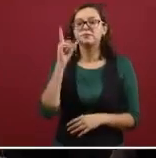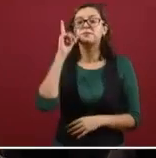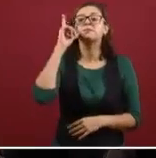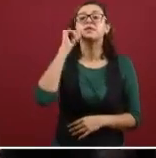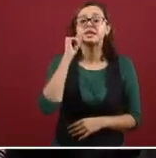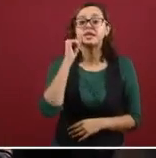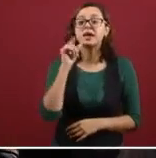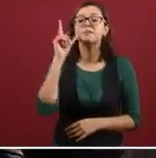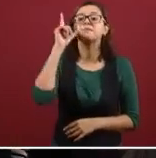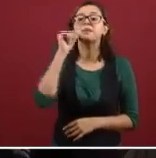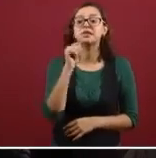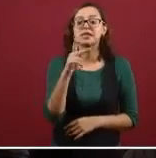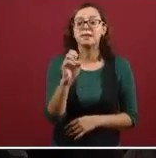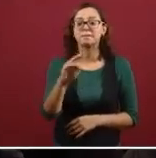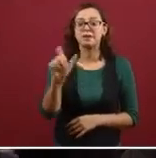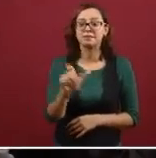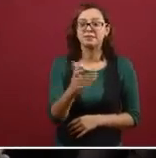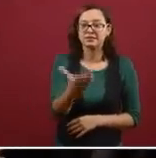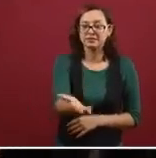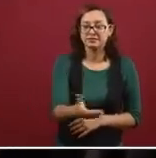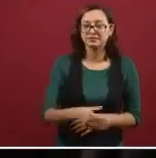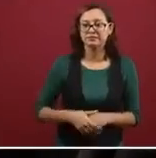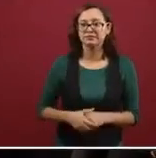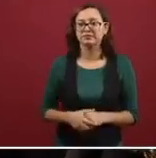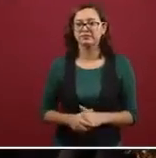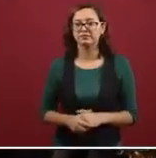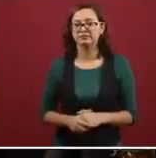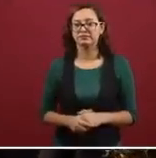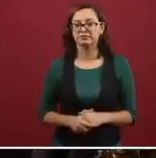mañana, Pemex, a ver.